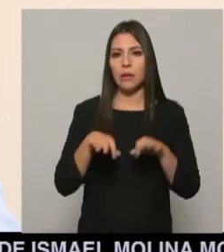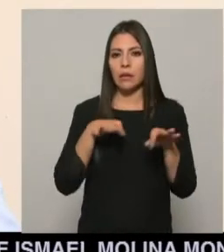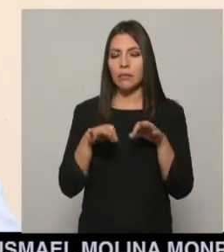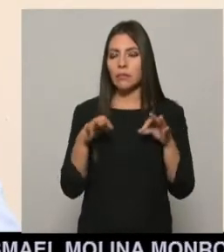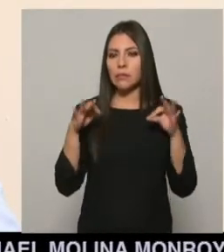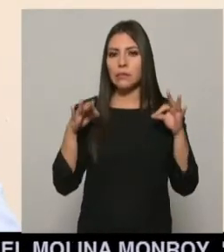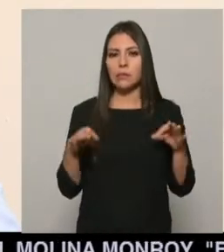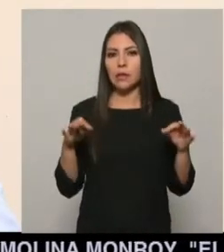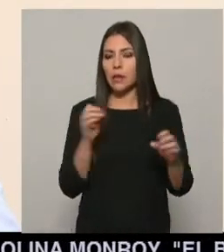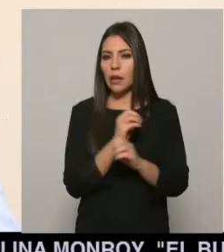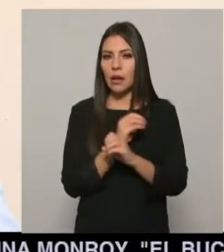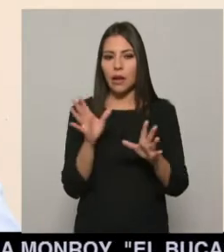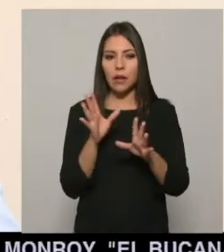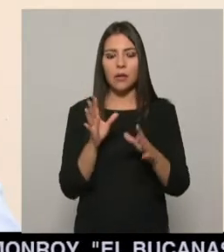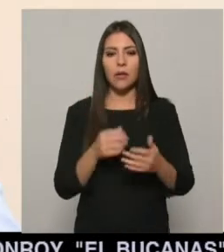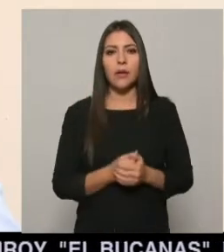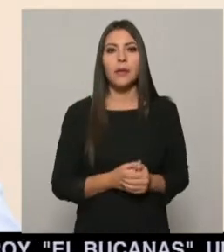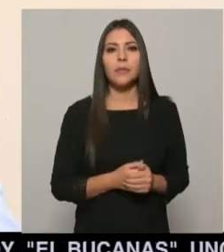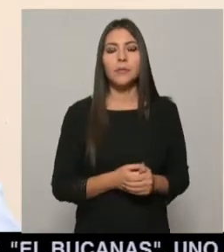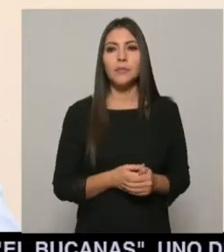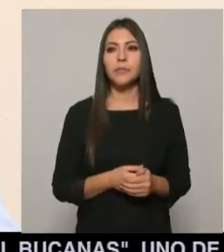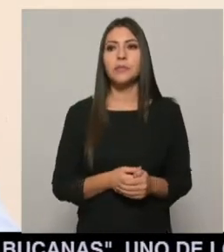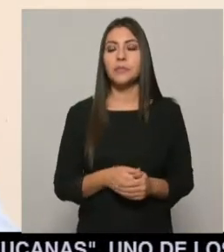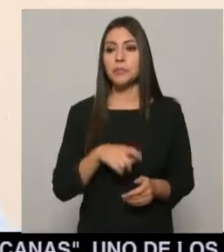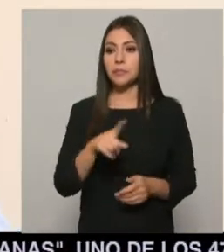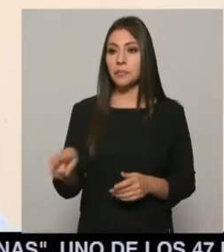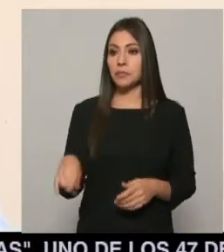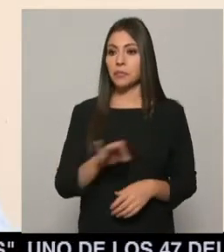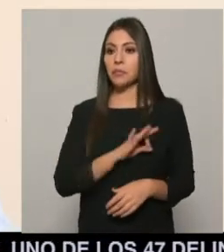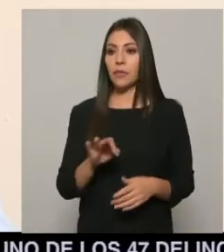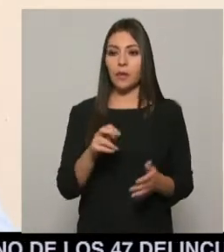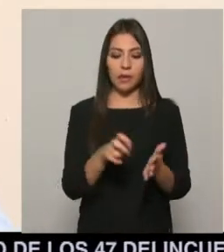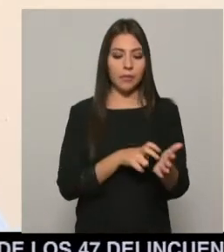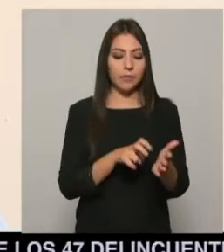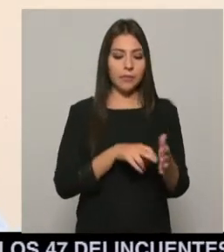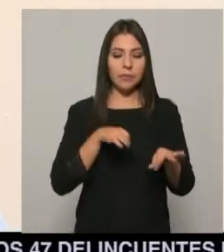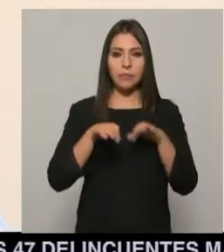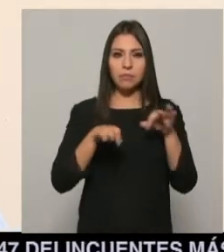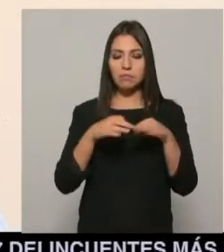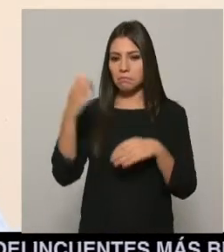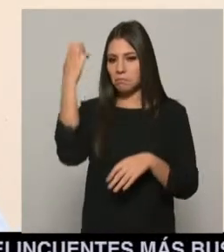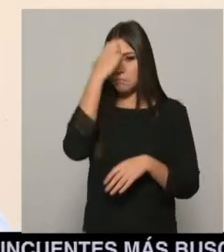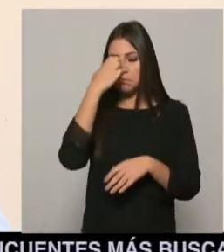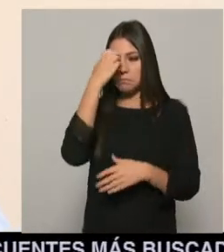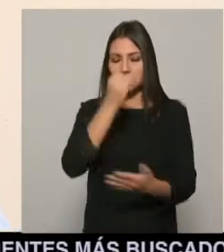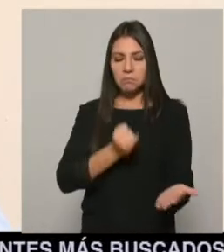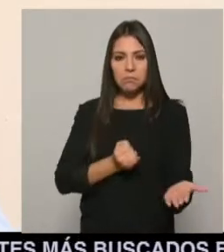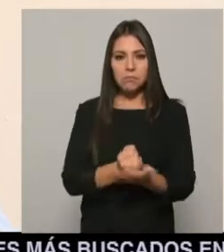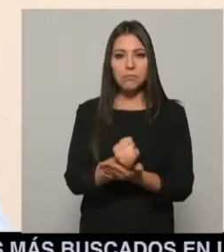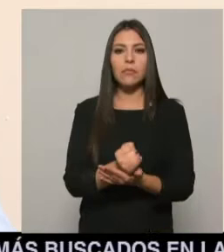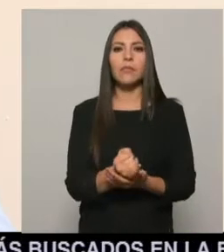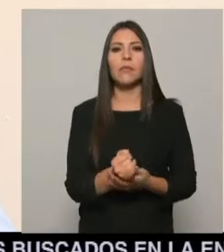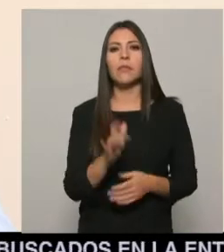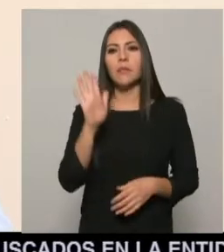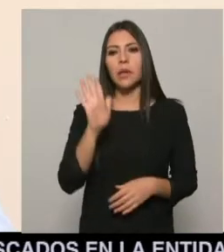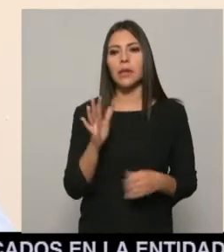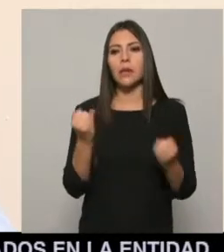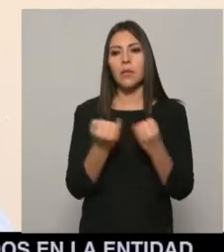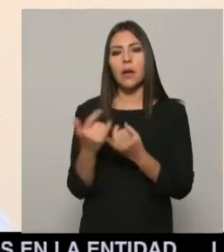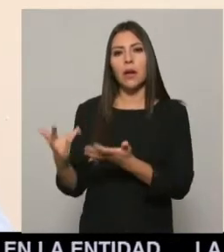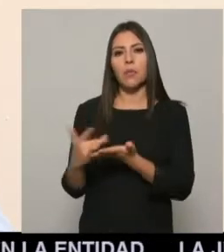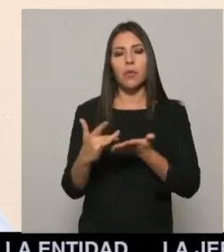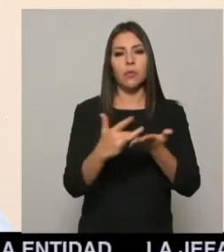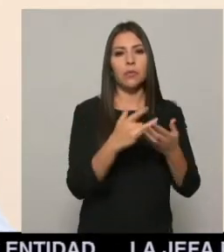claras para legislar, para poder dictaminar, y ahí creo que vamos a tener el acompañamiento también de las distintas fuerzas